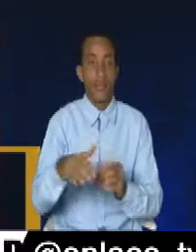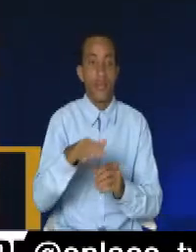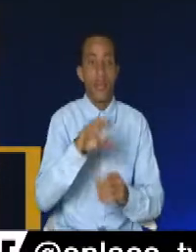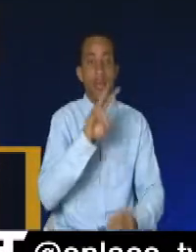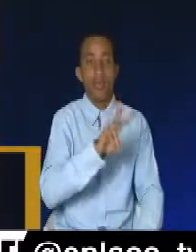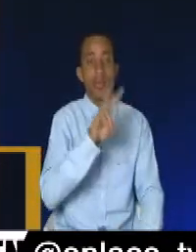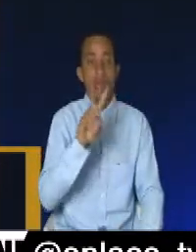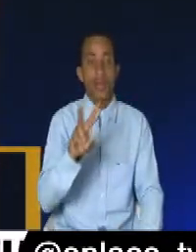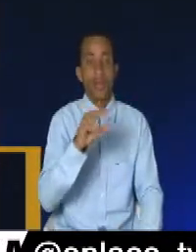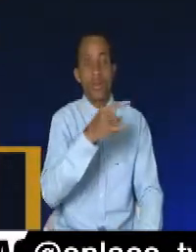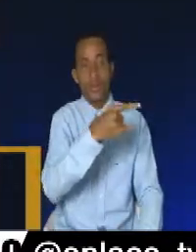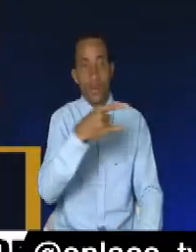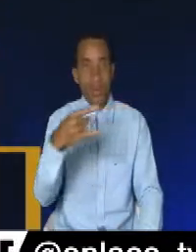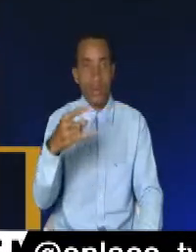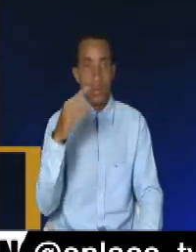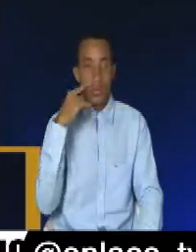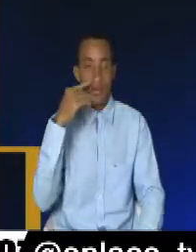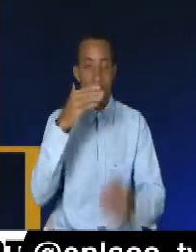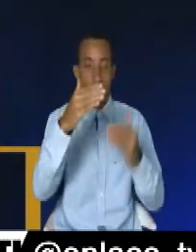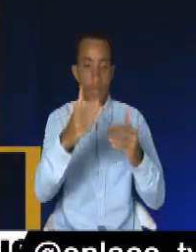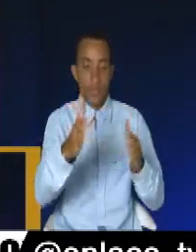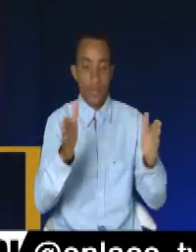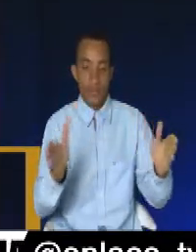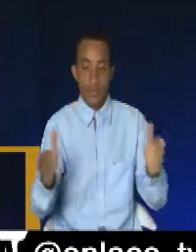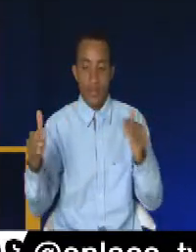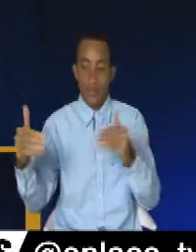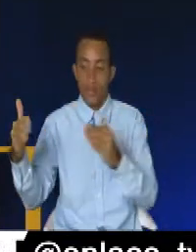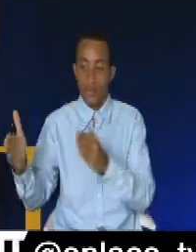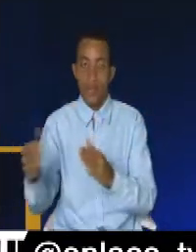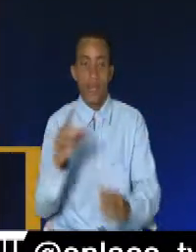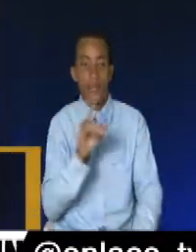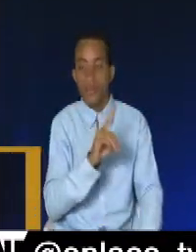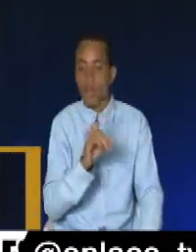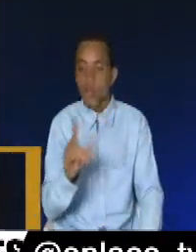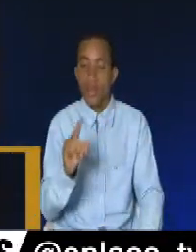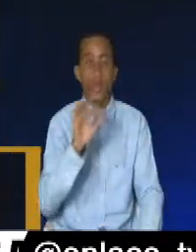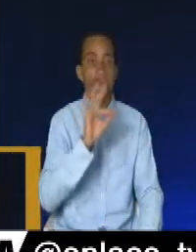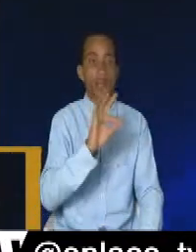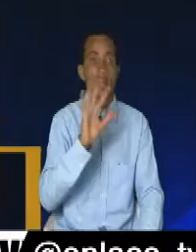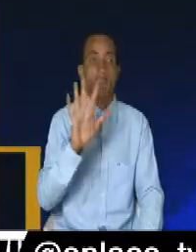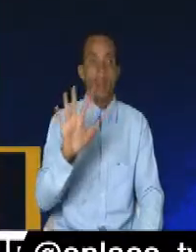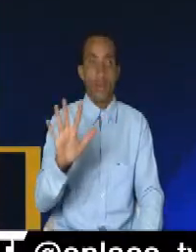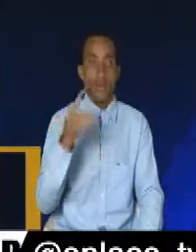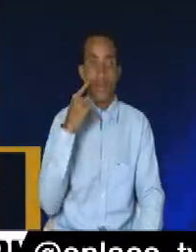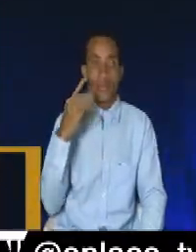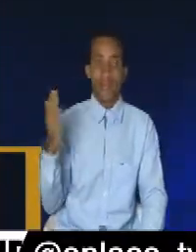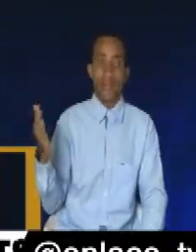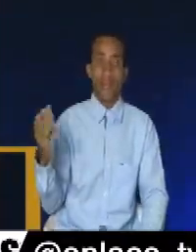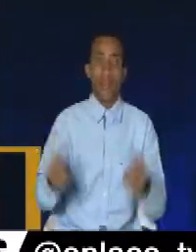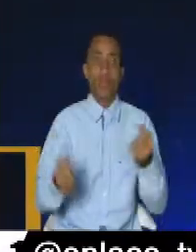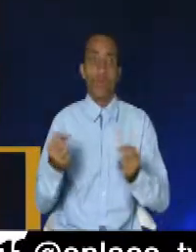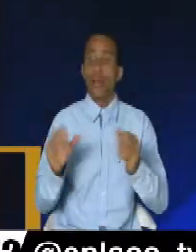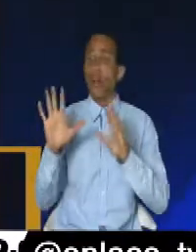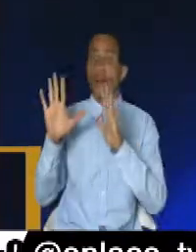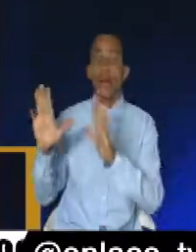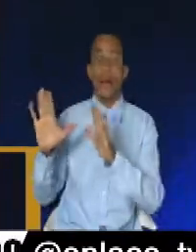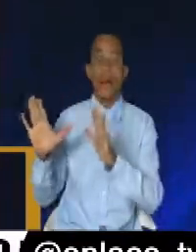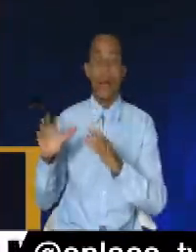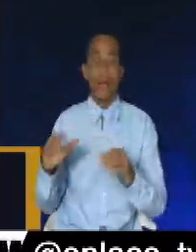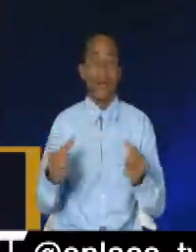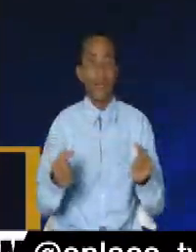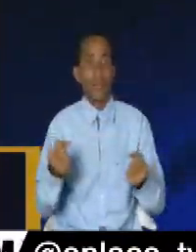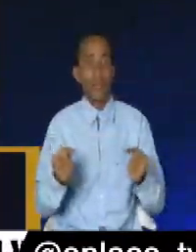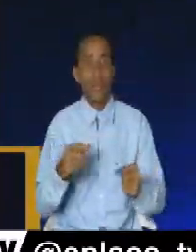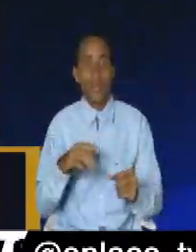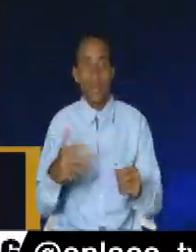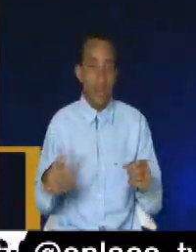número 35, donde nuestro reportero ciudadano denuncia que esta buseta lleva 5 días ahí parqueada y que los conductores de otros vehículos, por falta de